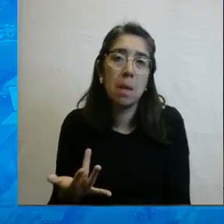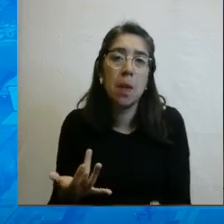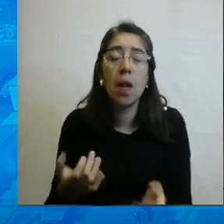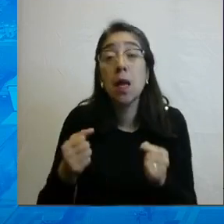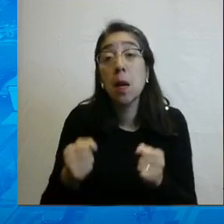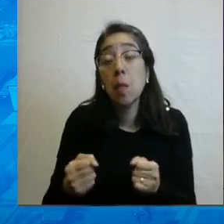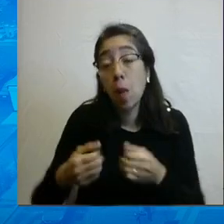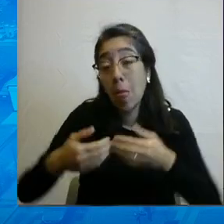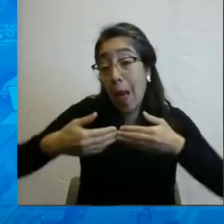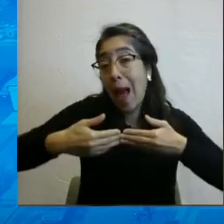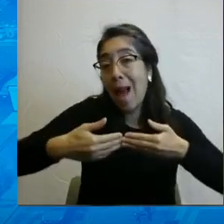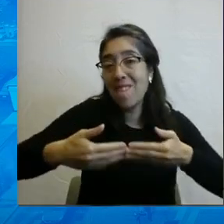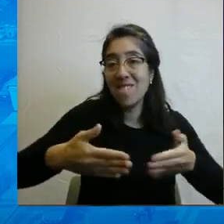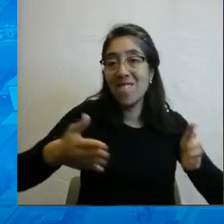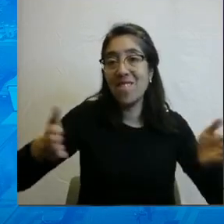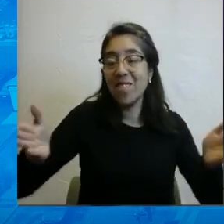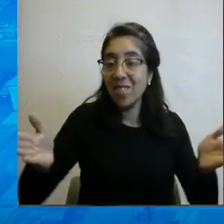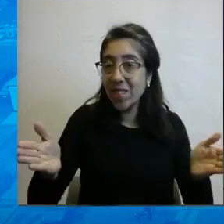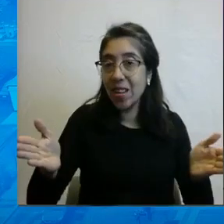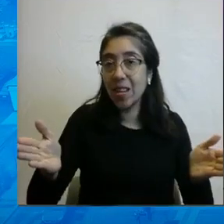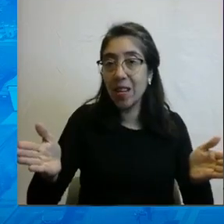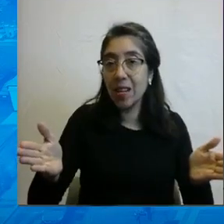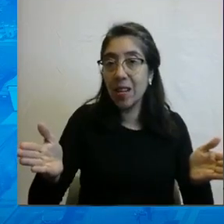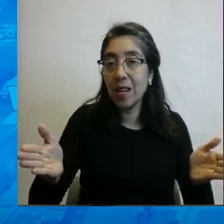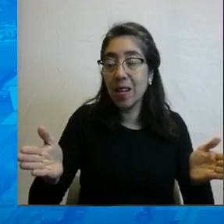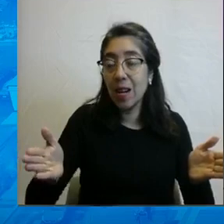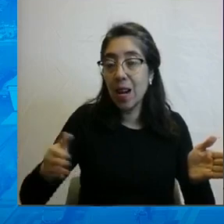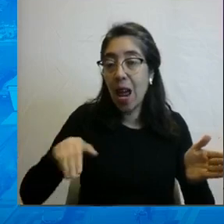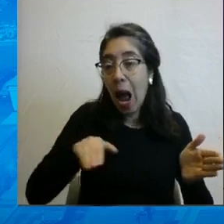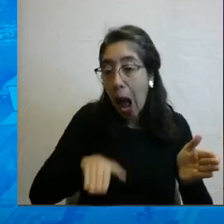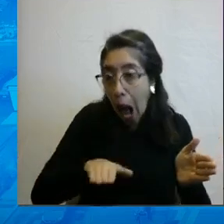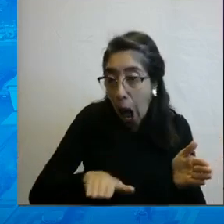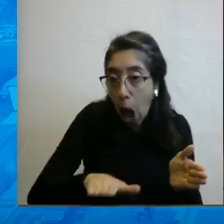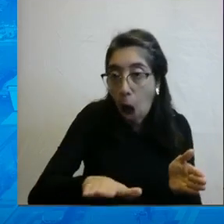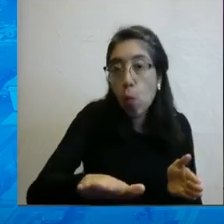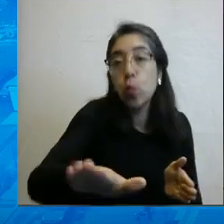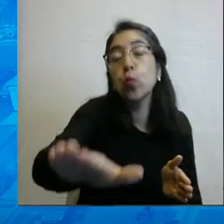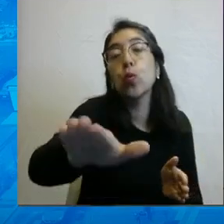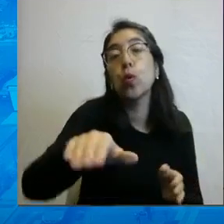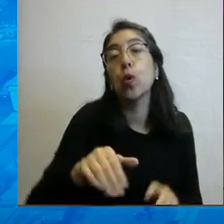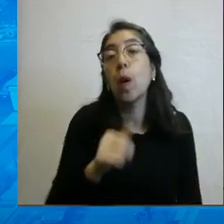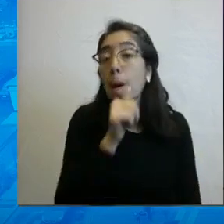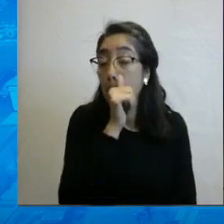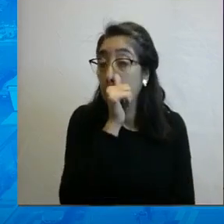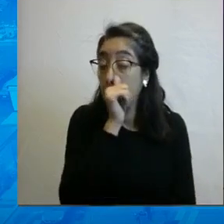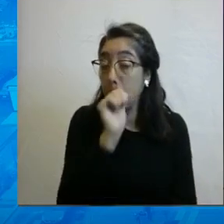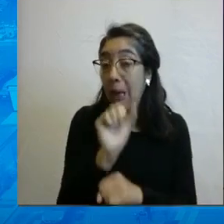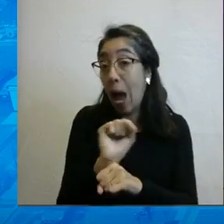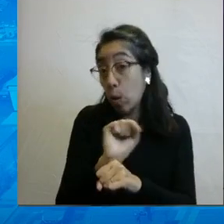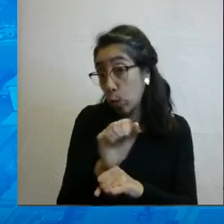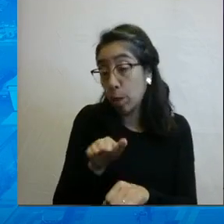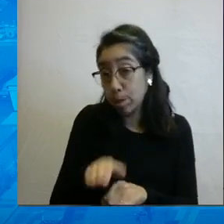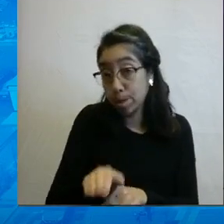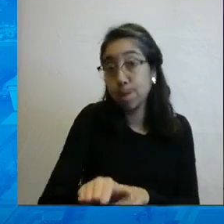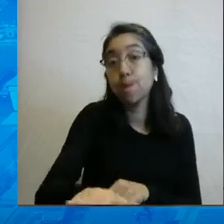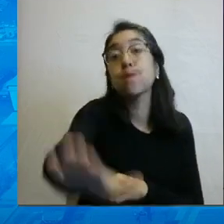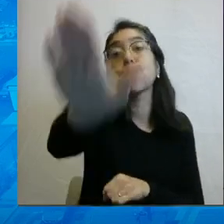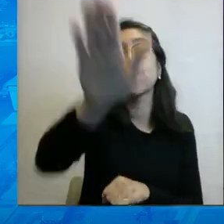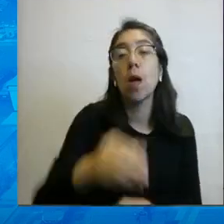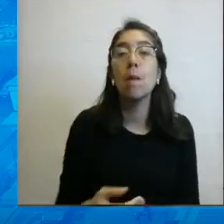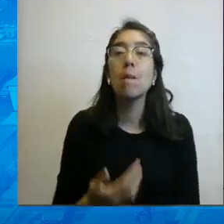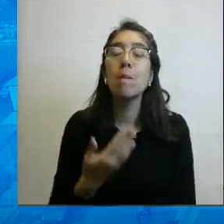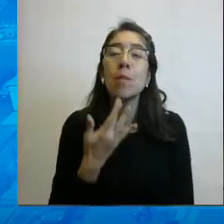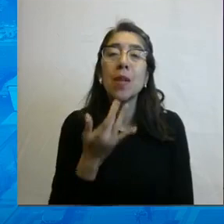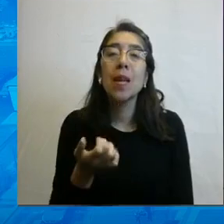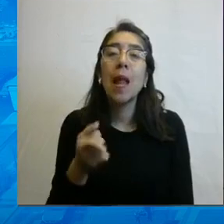abrir el estacionamiento que hay dos arriba, para que puedan entrar vehículos, para que esa gente nos compre, ¿ya? Porque el